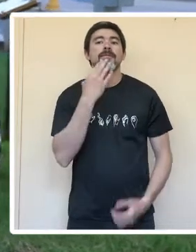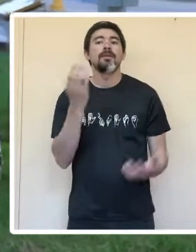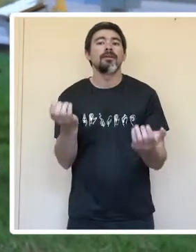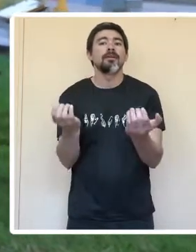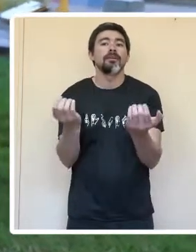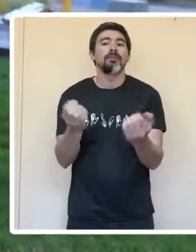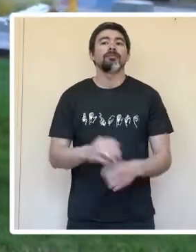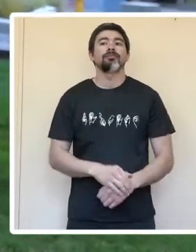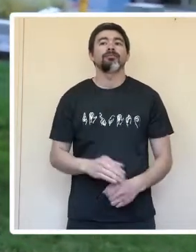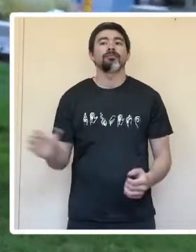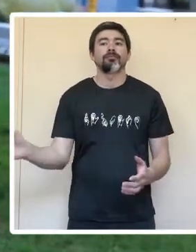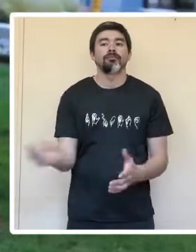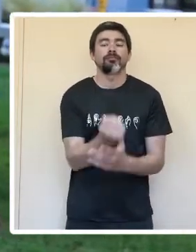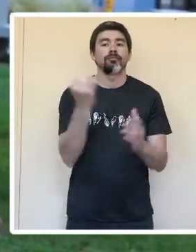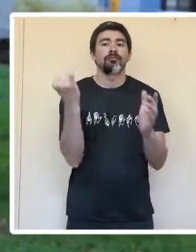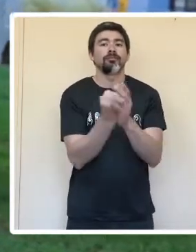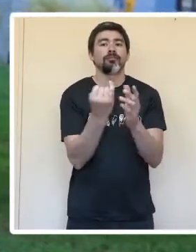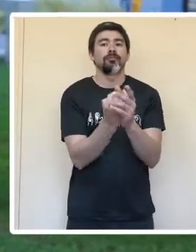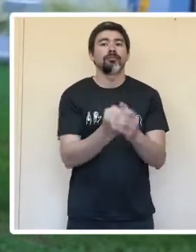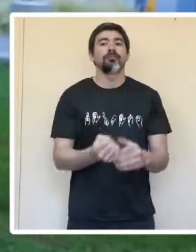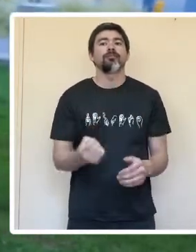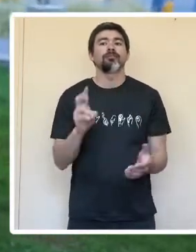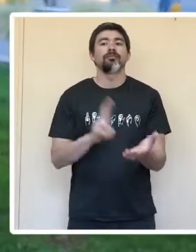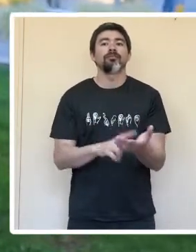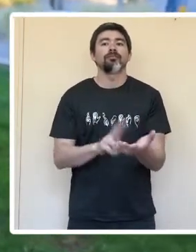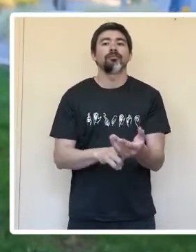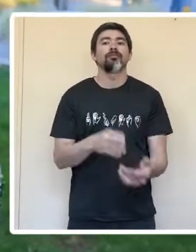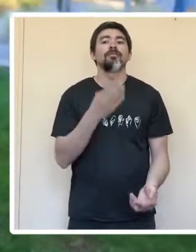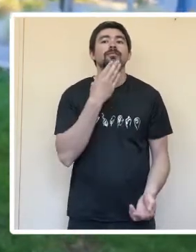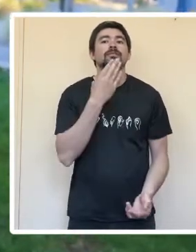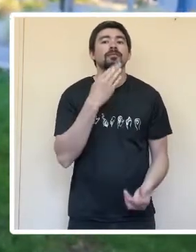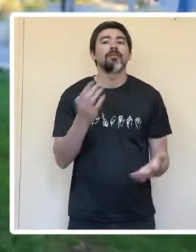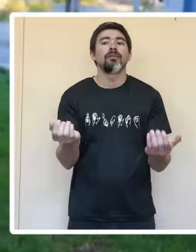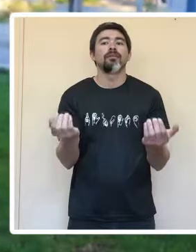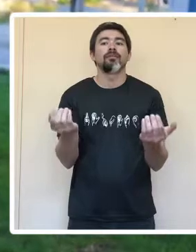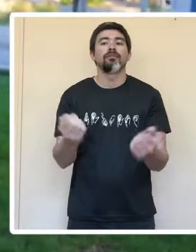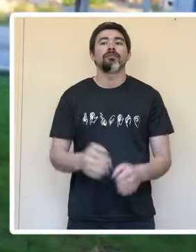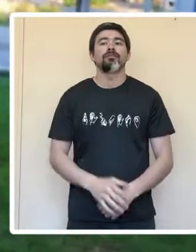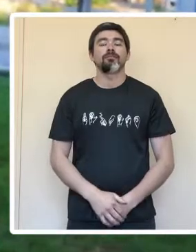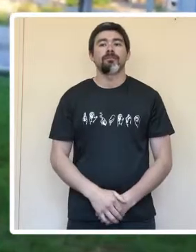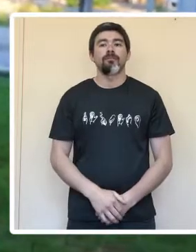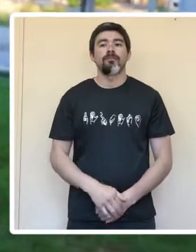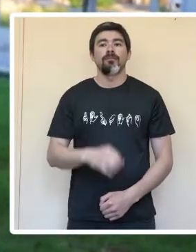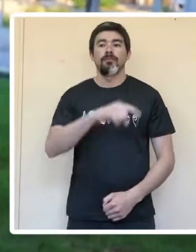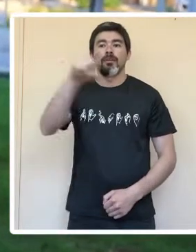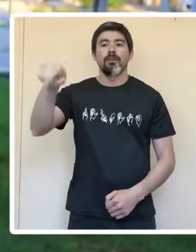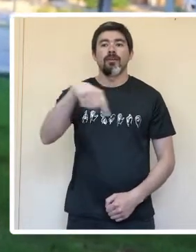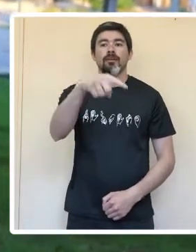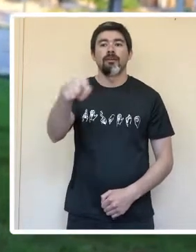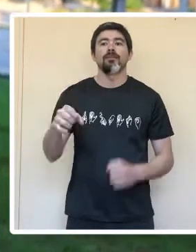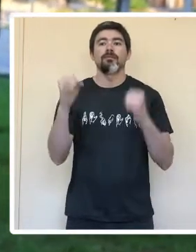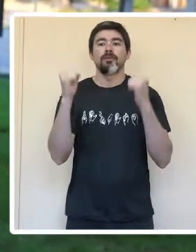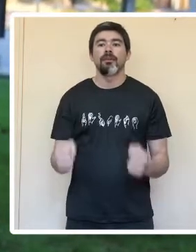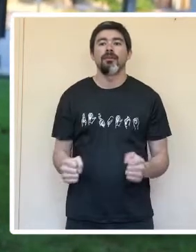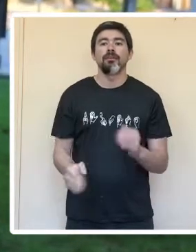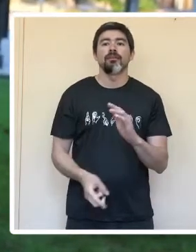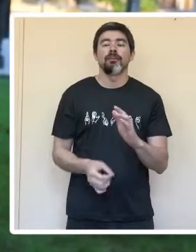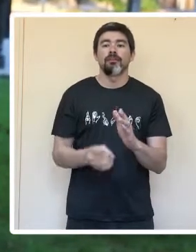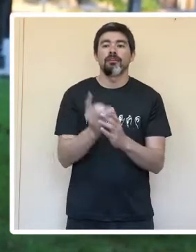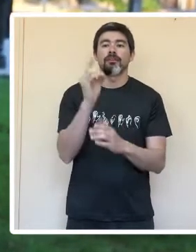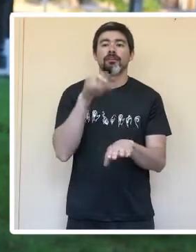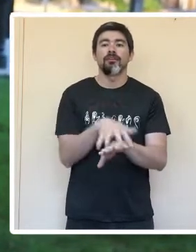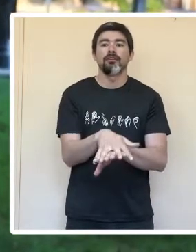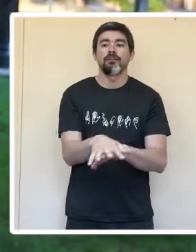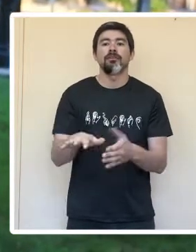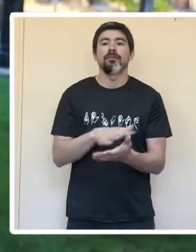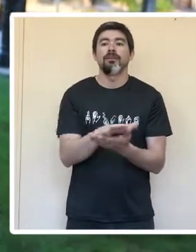se necesita para lograr una inclusión real. También es necesario que ellos puedan desarrollarse e